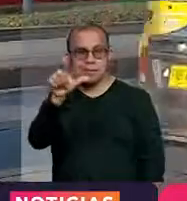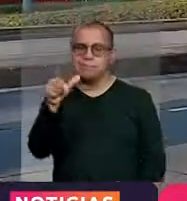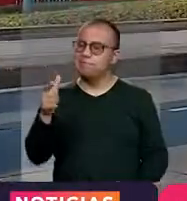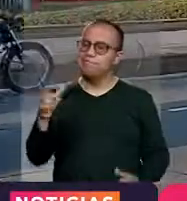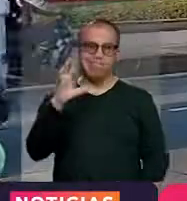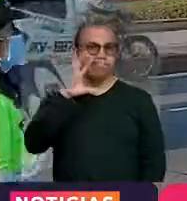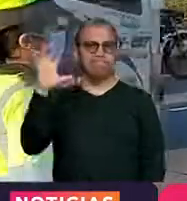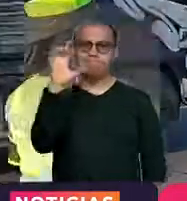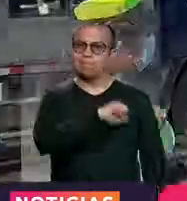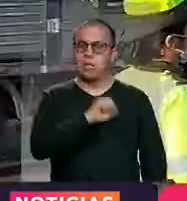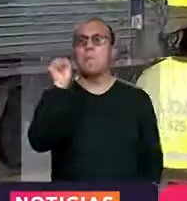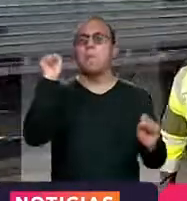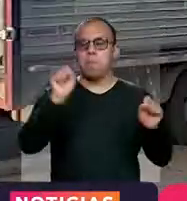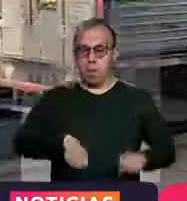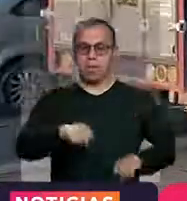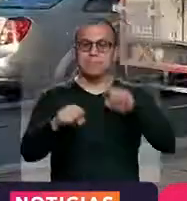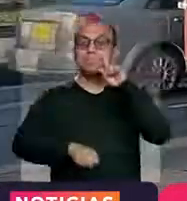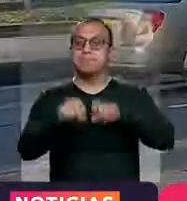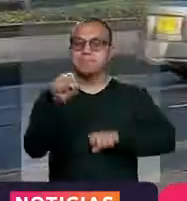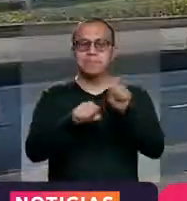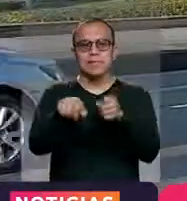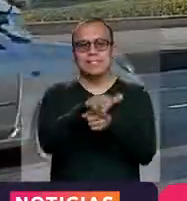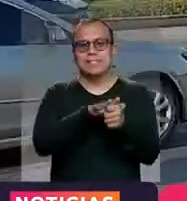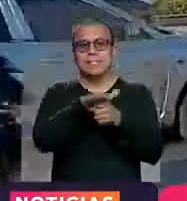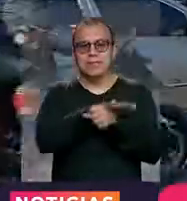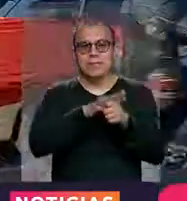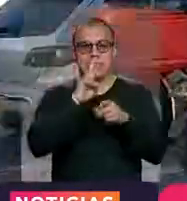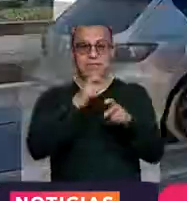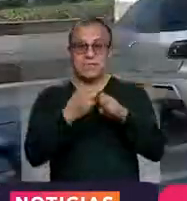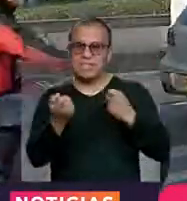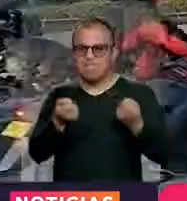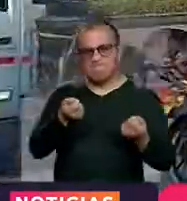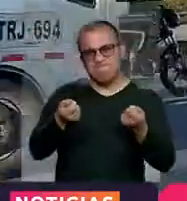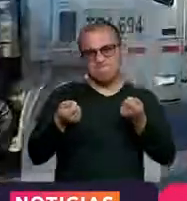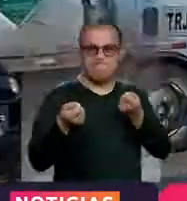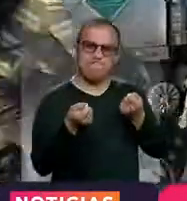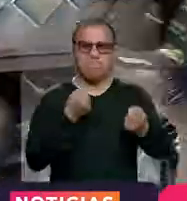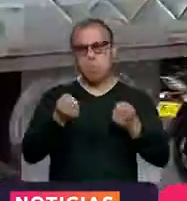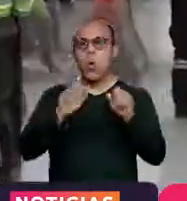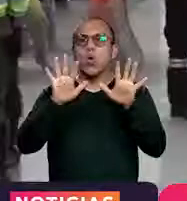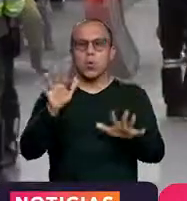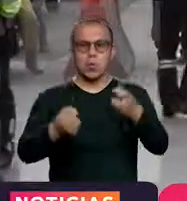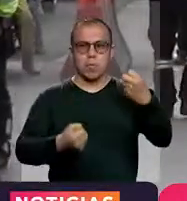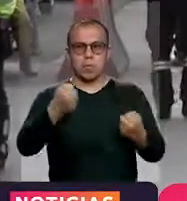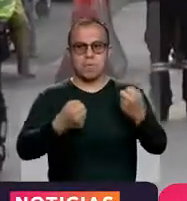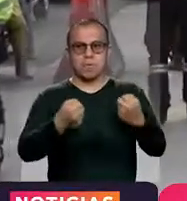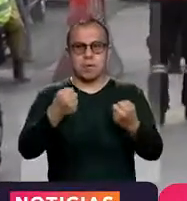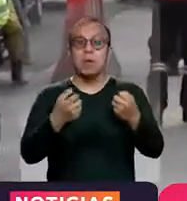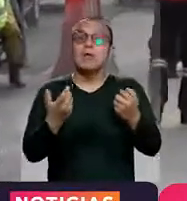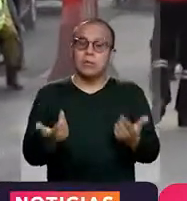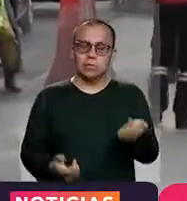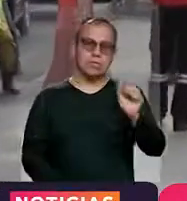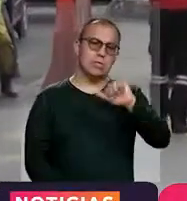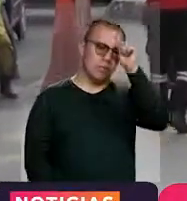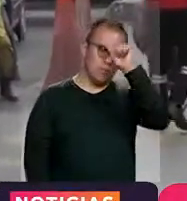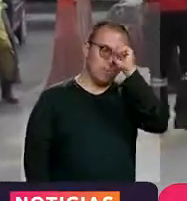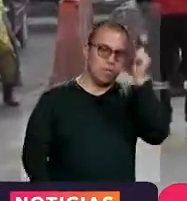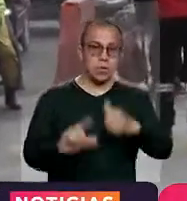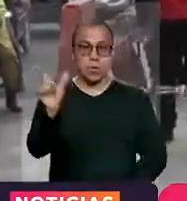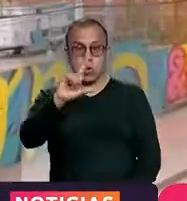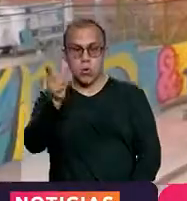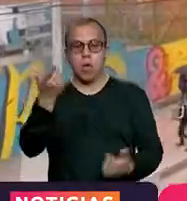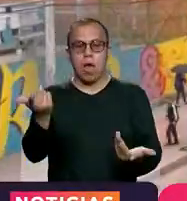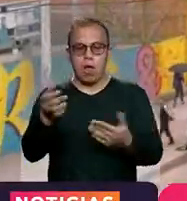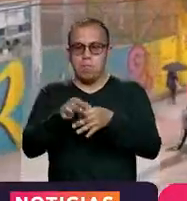indiscutiblemente se pueden presentar situaciones de difícil control y manejo del vehículo. El domingo y lunes habrá pico y placa en el